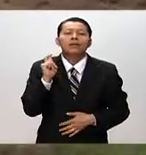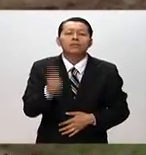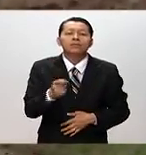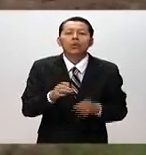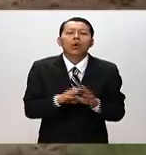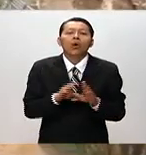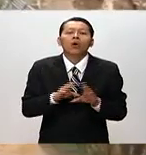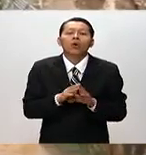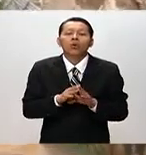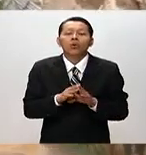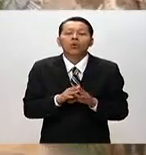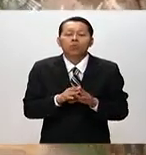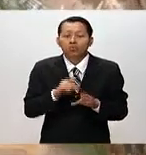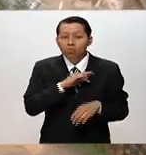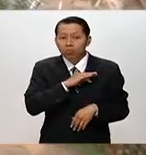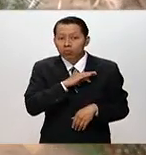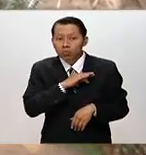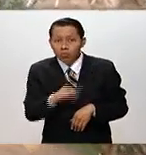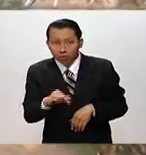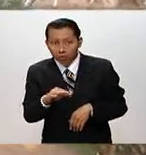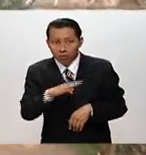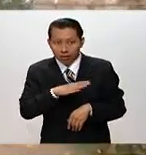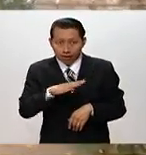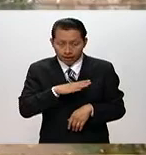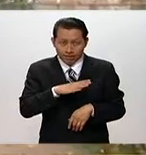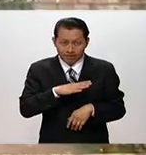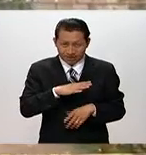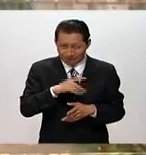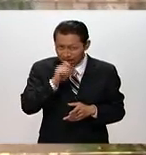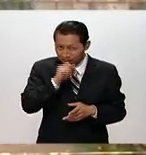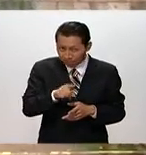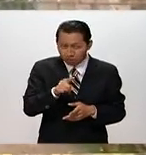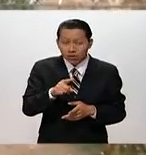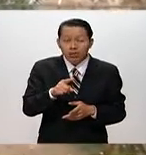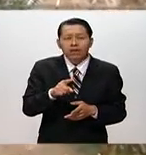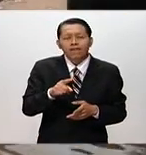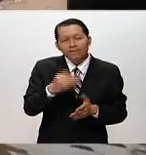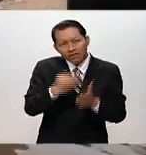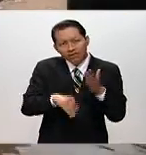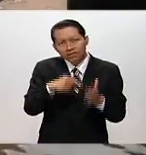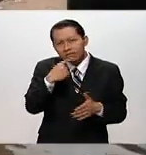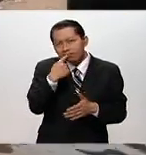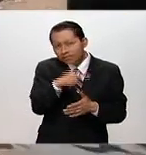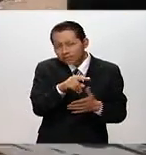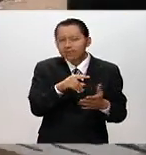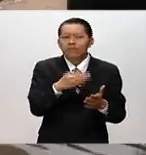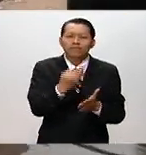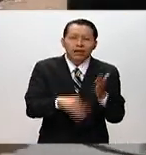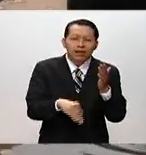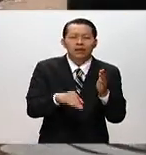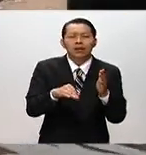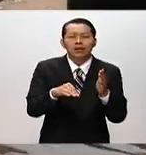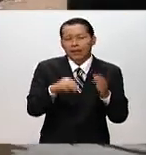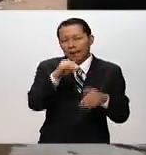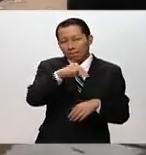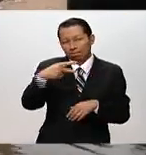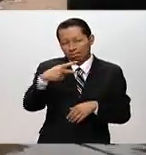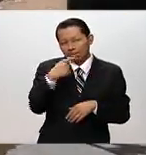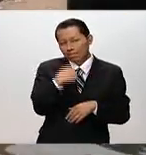han quedado solo en rumores, no ha sido nada oficial porque no hay denuncias, no hay ante el Ministerio